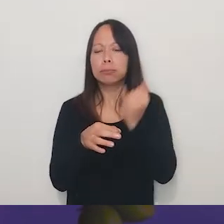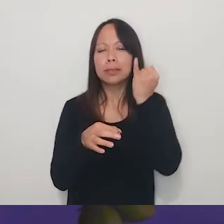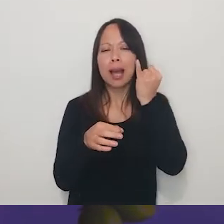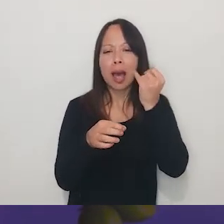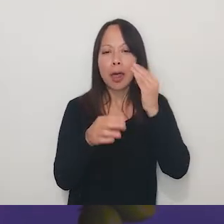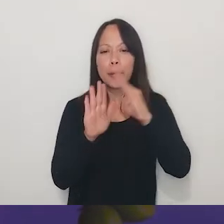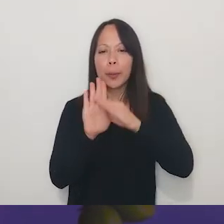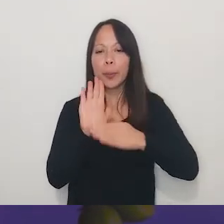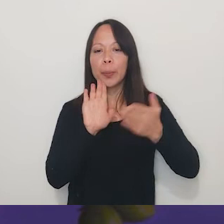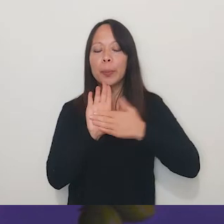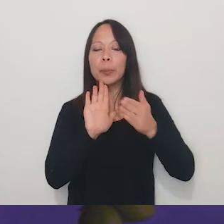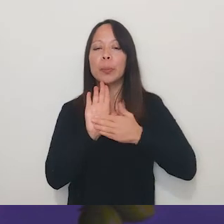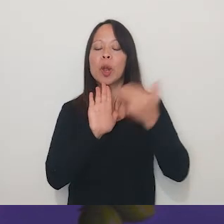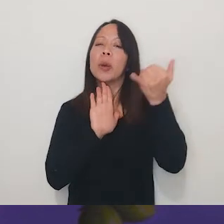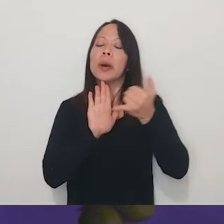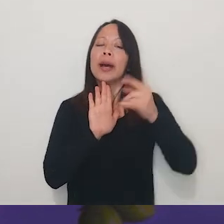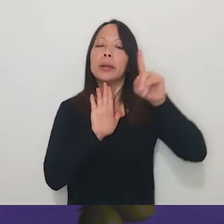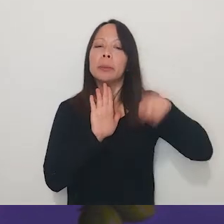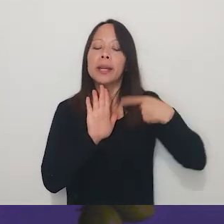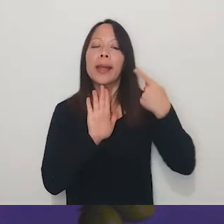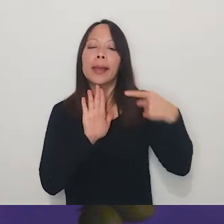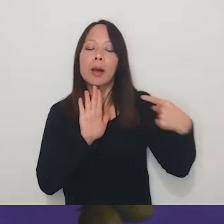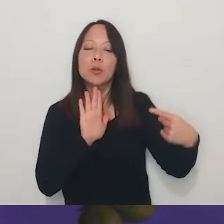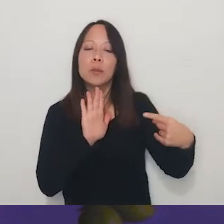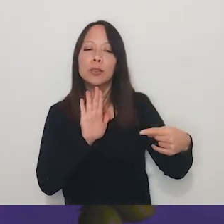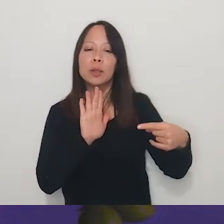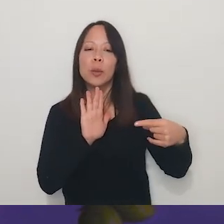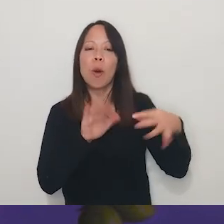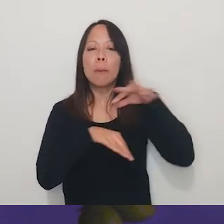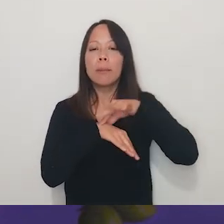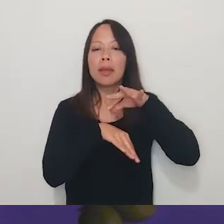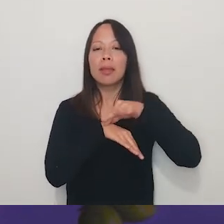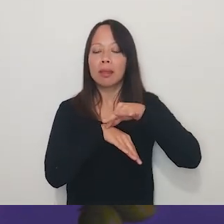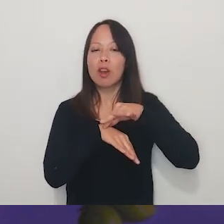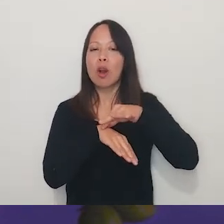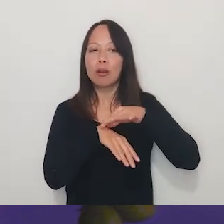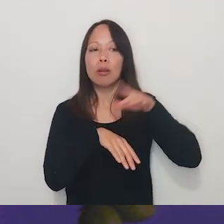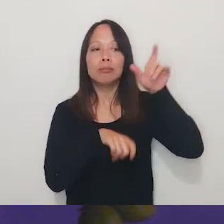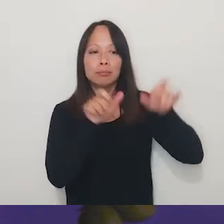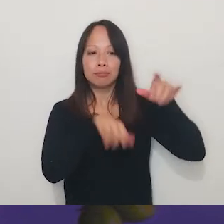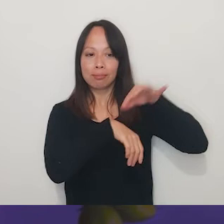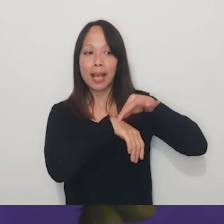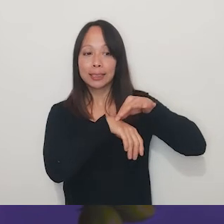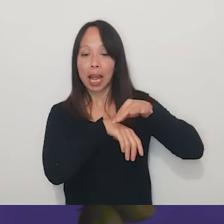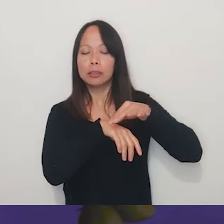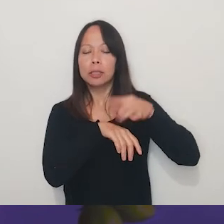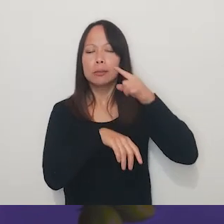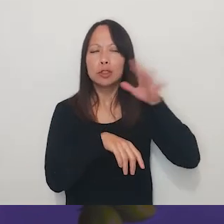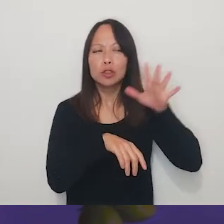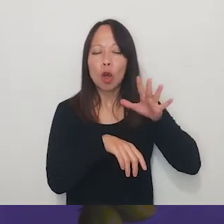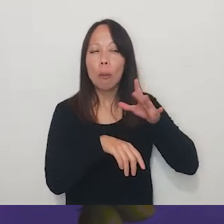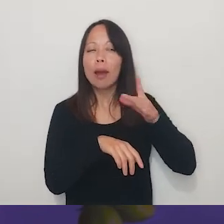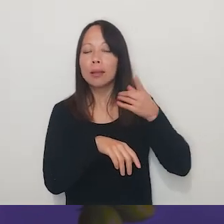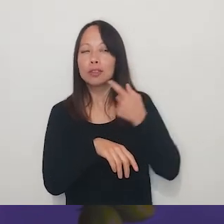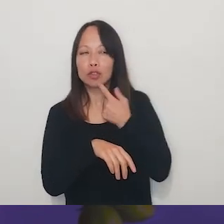evidencia, y en general para determinar que esta es la causa, no a nivel médico-paciente, que uno le puede decir, yo sospecho que es esto, pero a